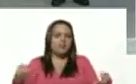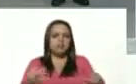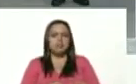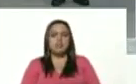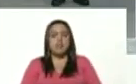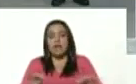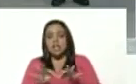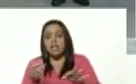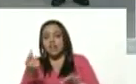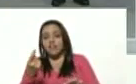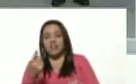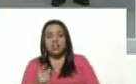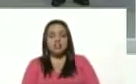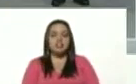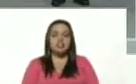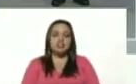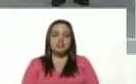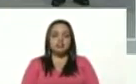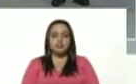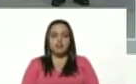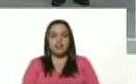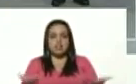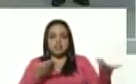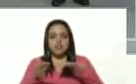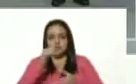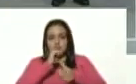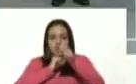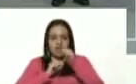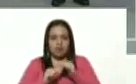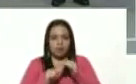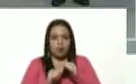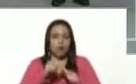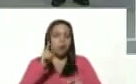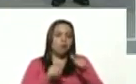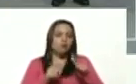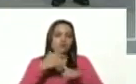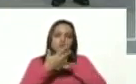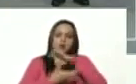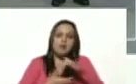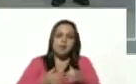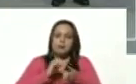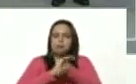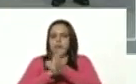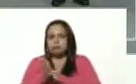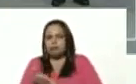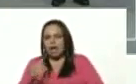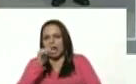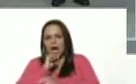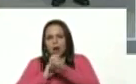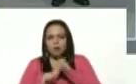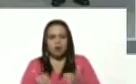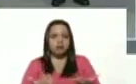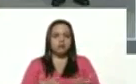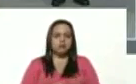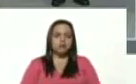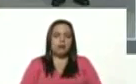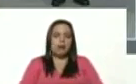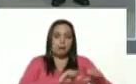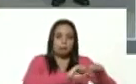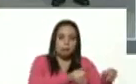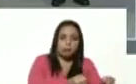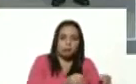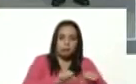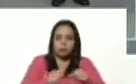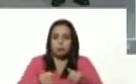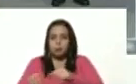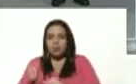nadie le falte el servicio de agua por fallas, por roturas que se acumulan. Rotura 1, rotura 2, cuando te das